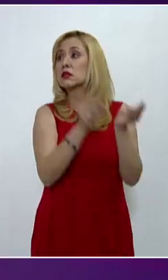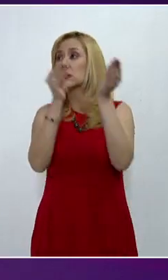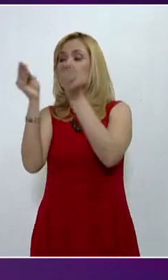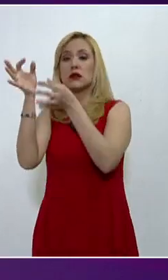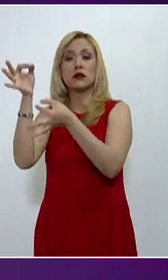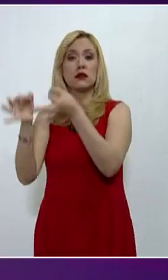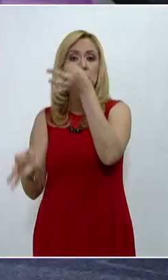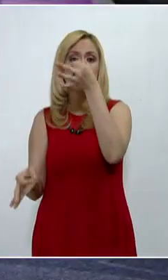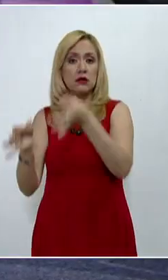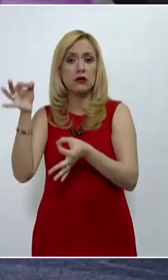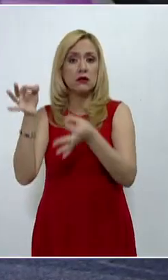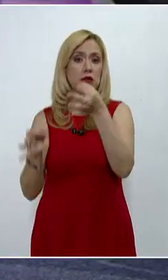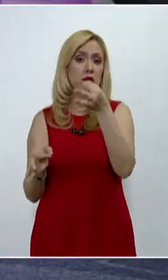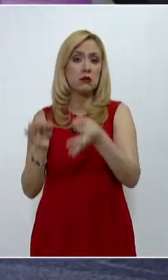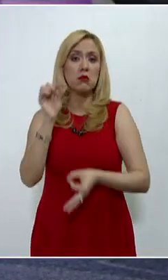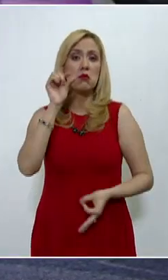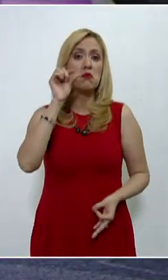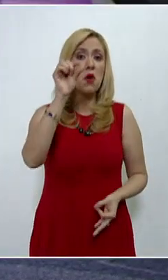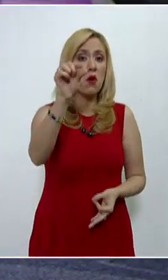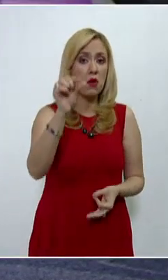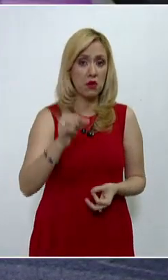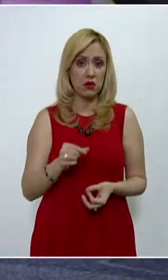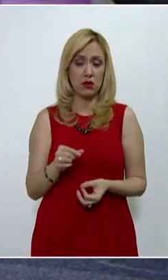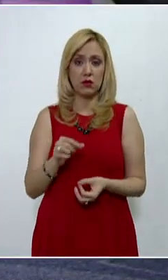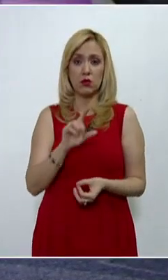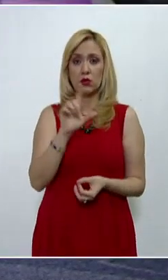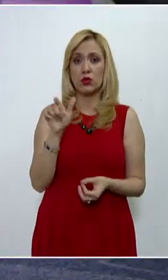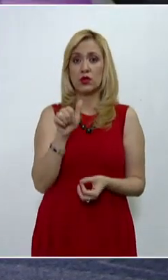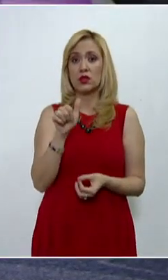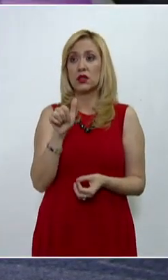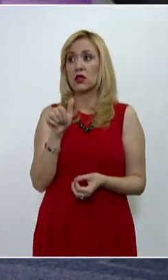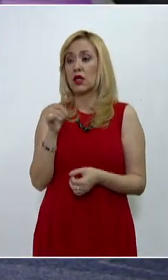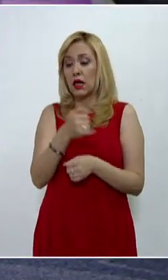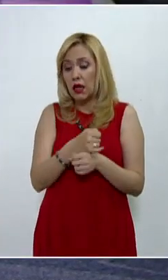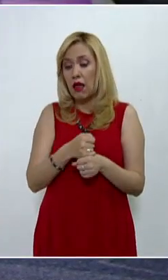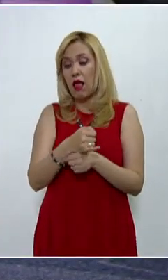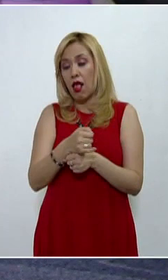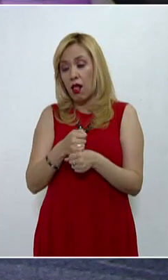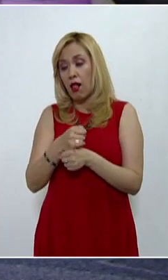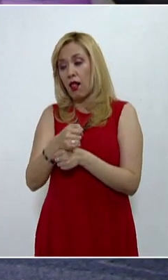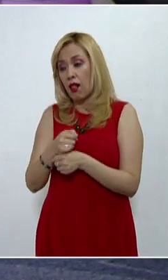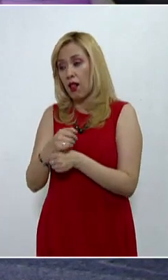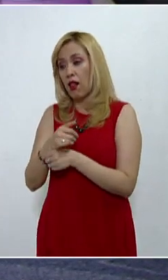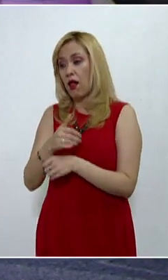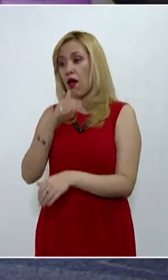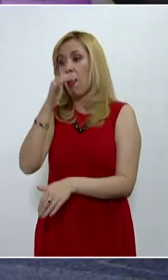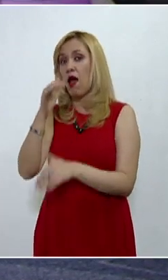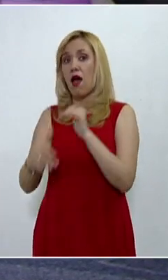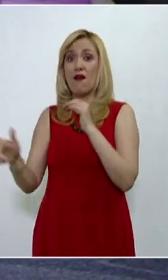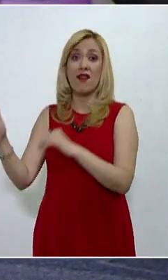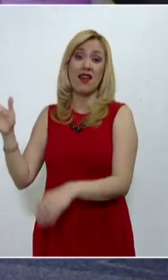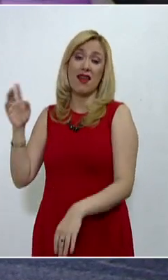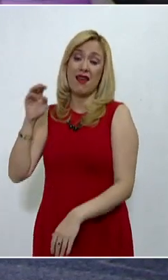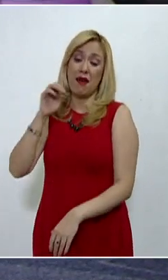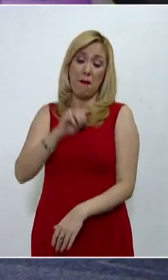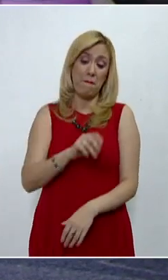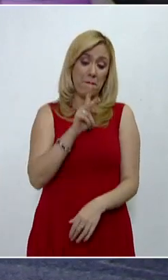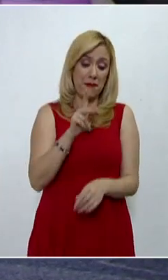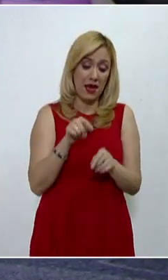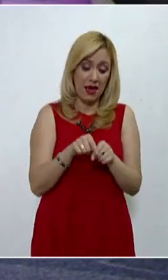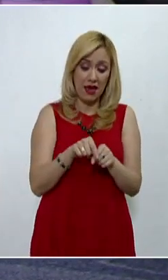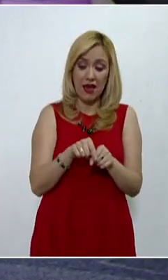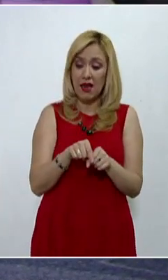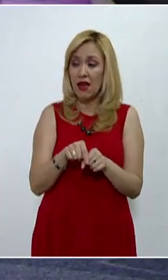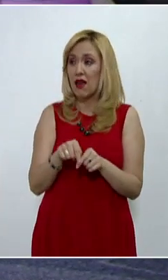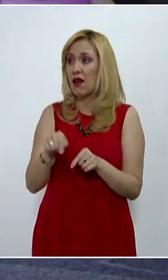bastante ya disminuido, ¿no? Lo que termina o sea, las investigaciones que terminan con sentencia condenatoria del Ministerio Público va